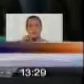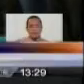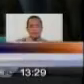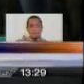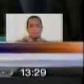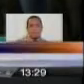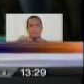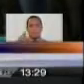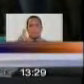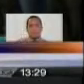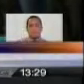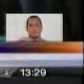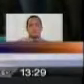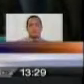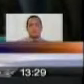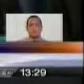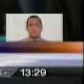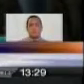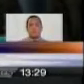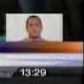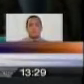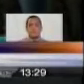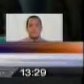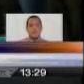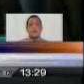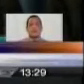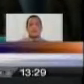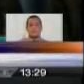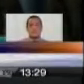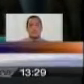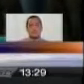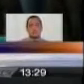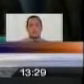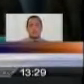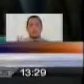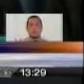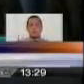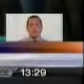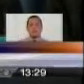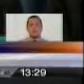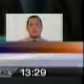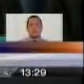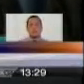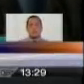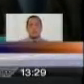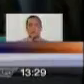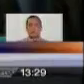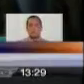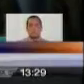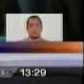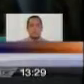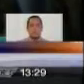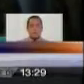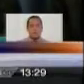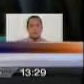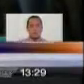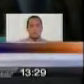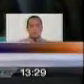Mulder sobre la existencia de la reunión, yo sin problema